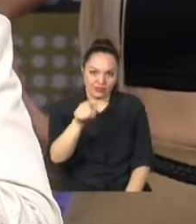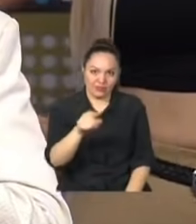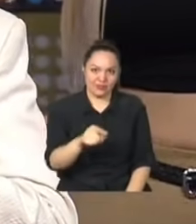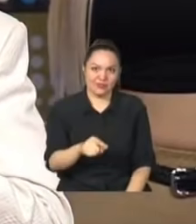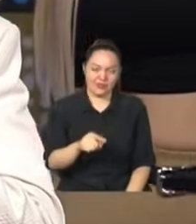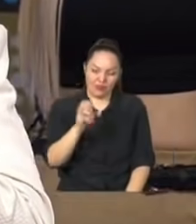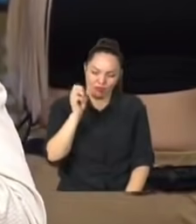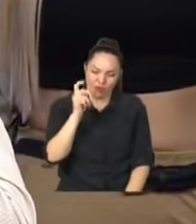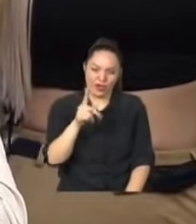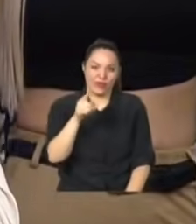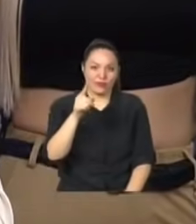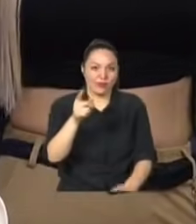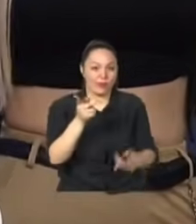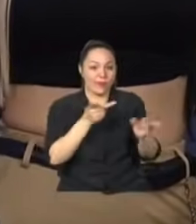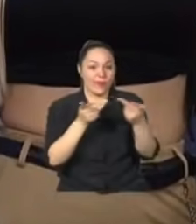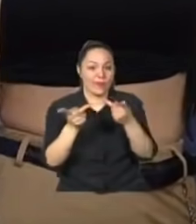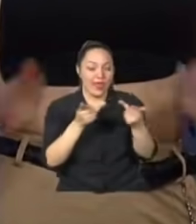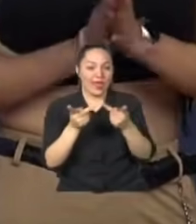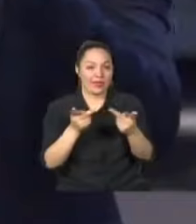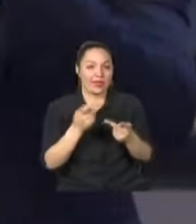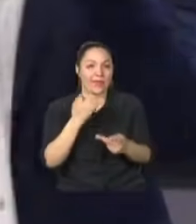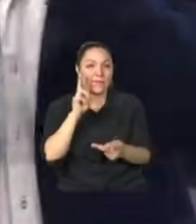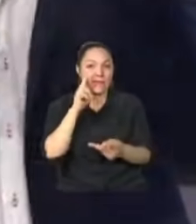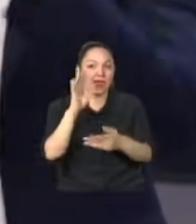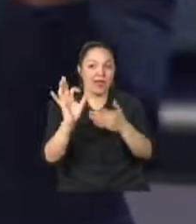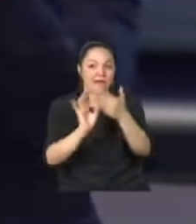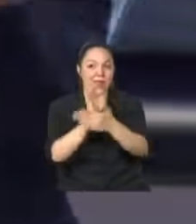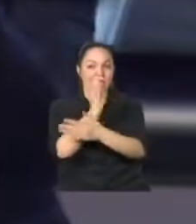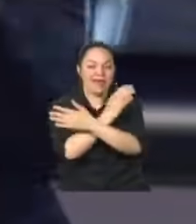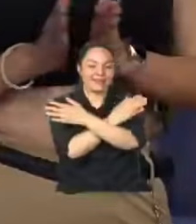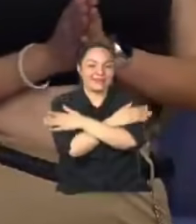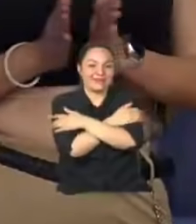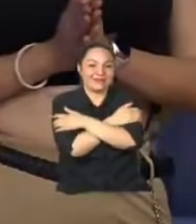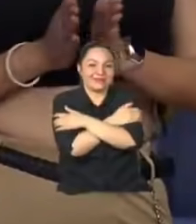va. Prepárate, Felipe. Prepárate. Te mando un abrazo.